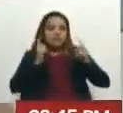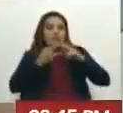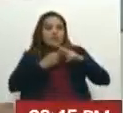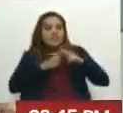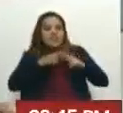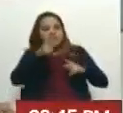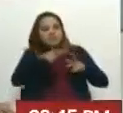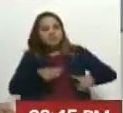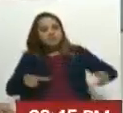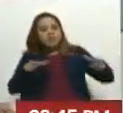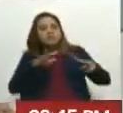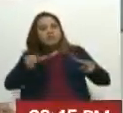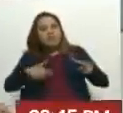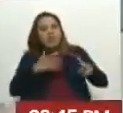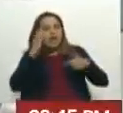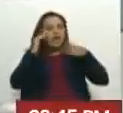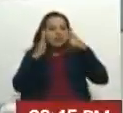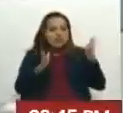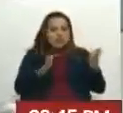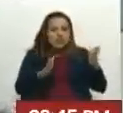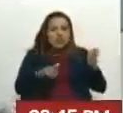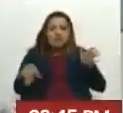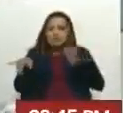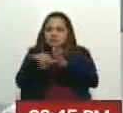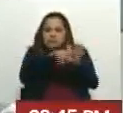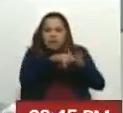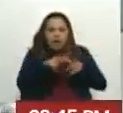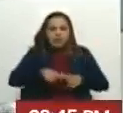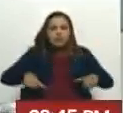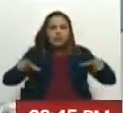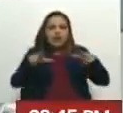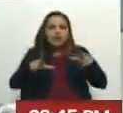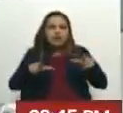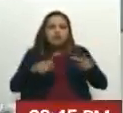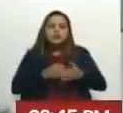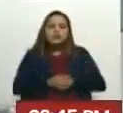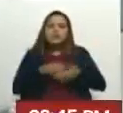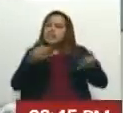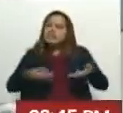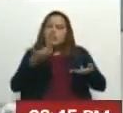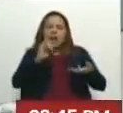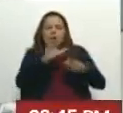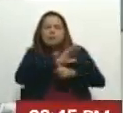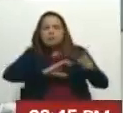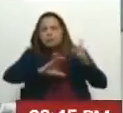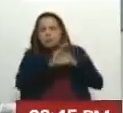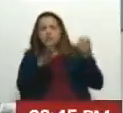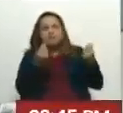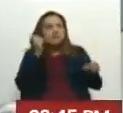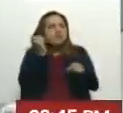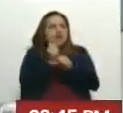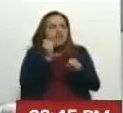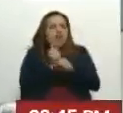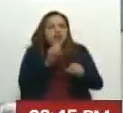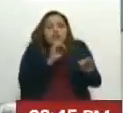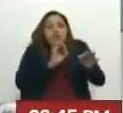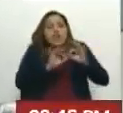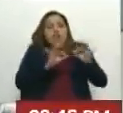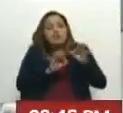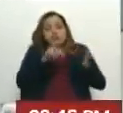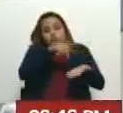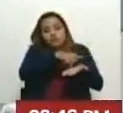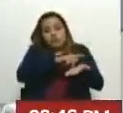Candelaria e intervenir todo lo que significa la zona aledaña de La Candelaria, que siempre ha sido una zona cultural, ¿no? Hay muchísimos trabajos, muchísimos teatros en la